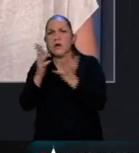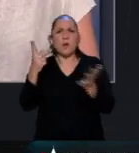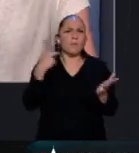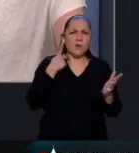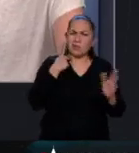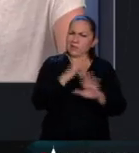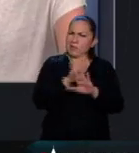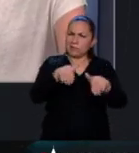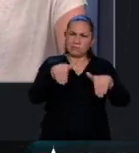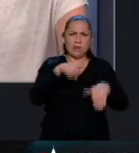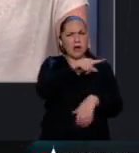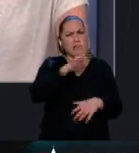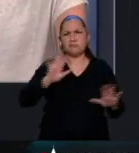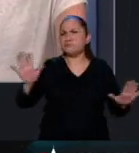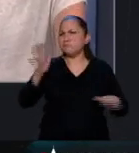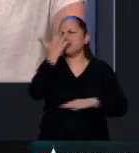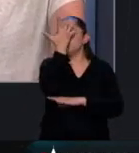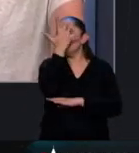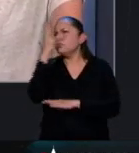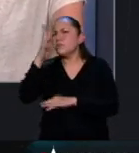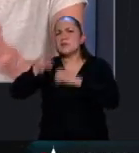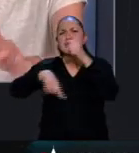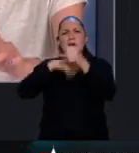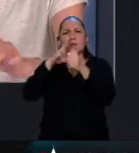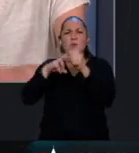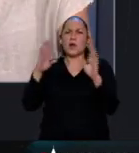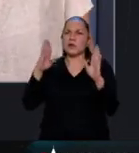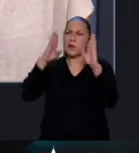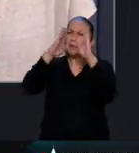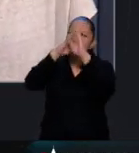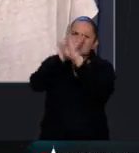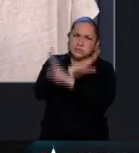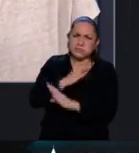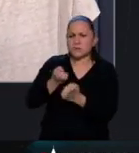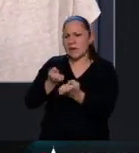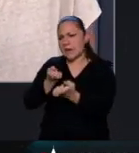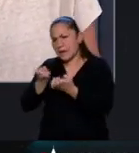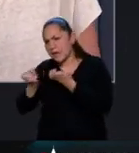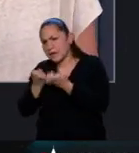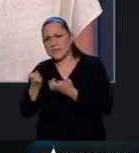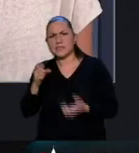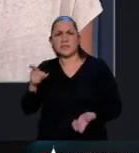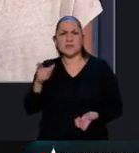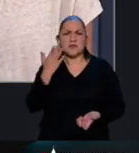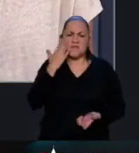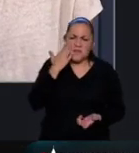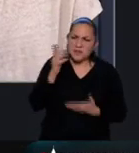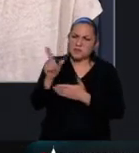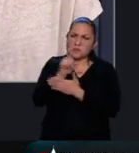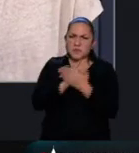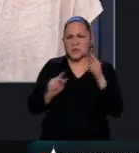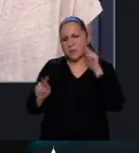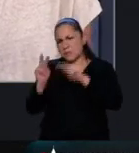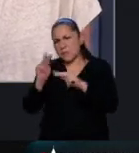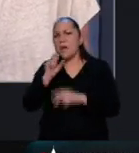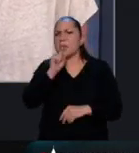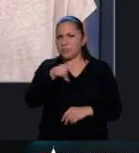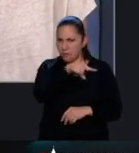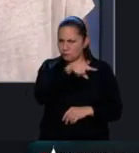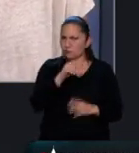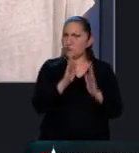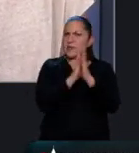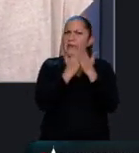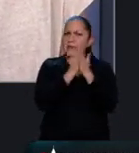ejercicio y se va a despedir de las redes sociales. También adelantó que va a escribir un libro sobre el pensamiento conservador desde